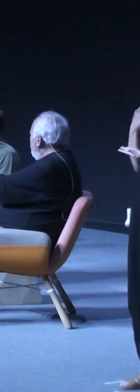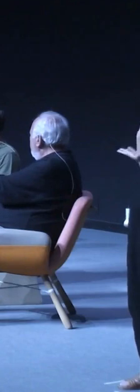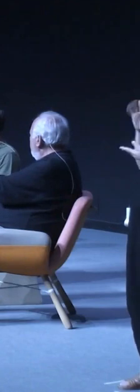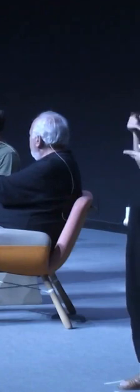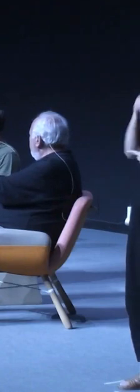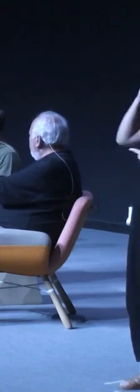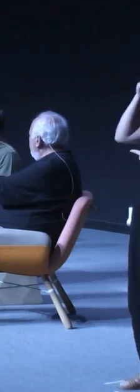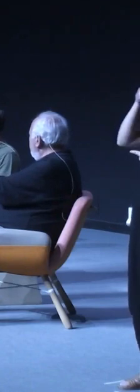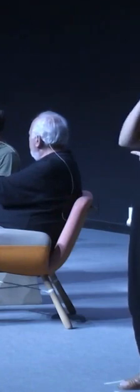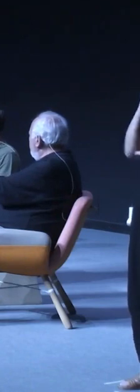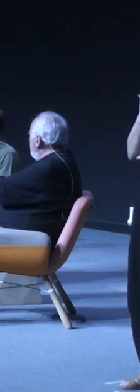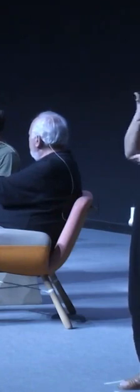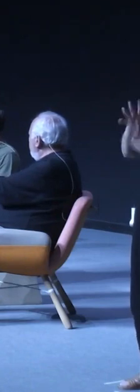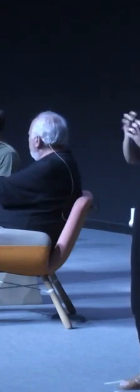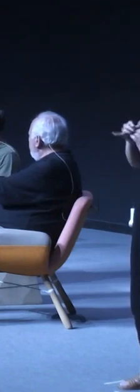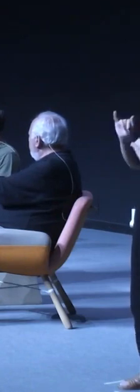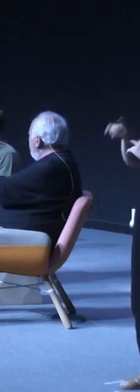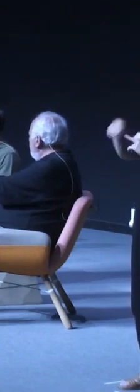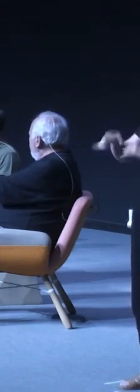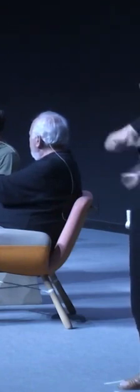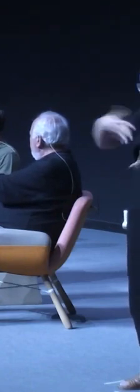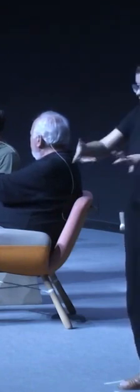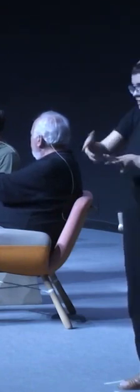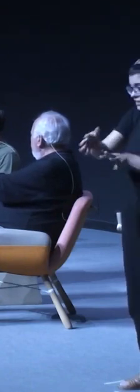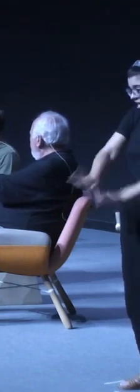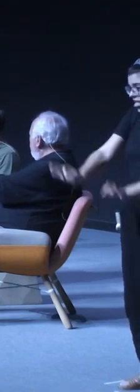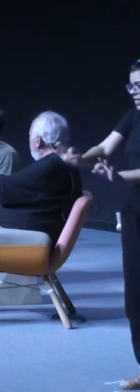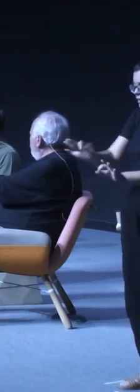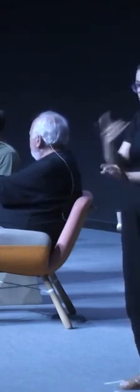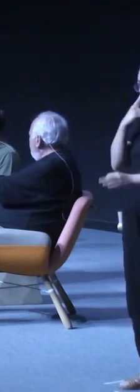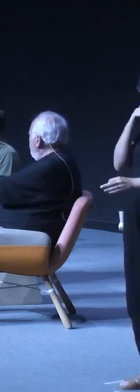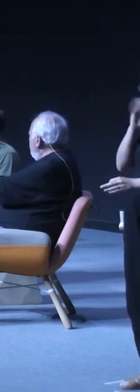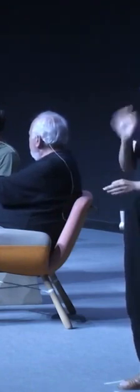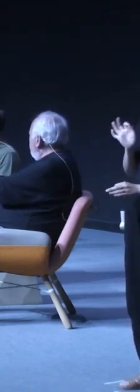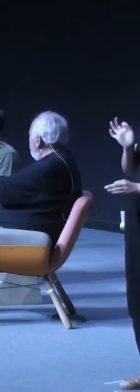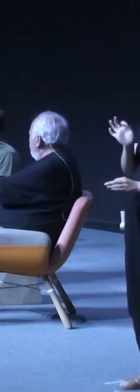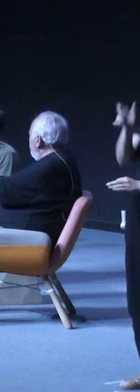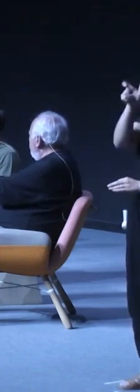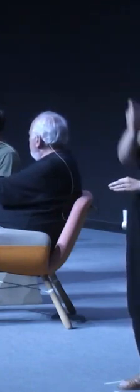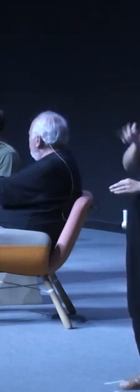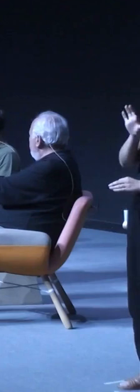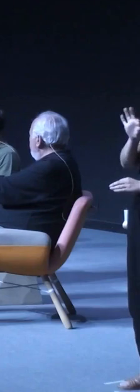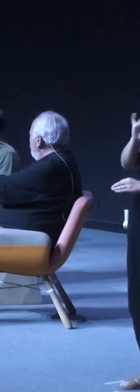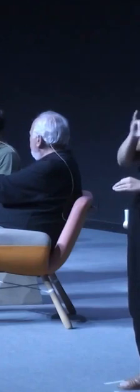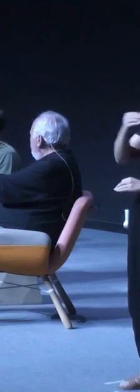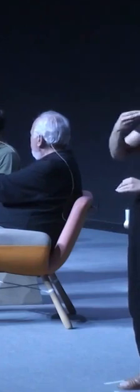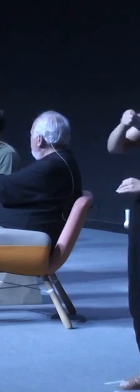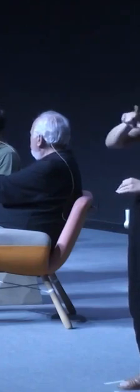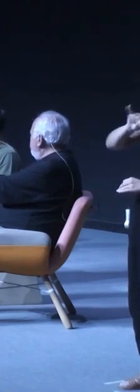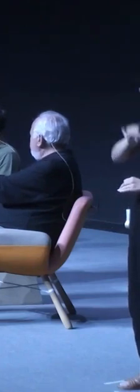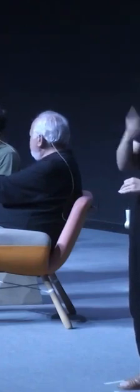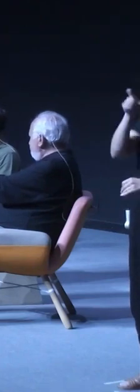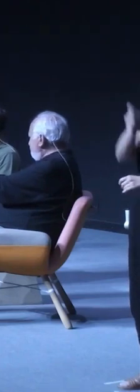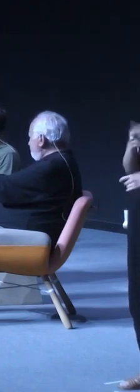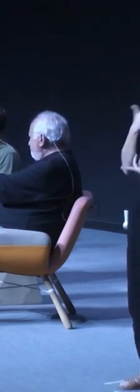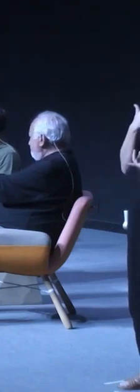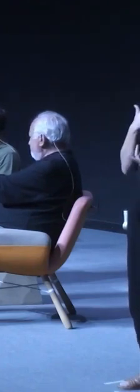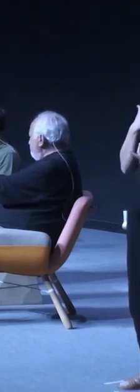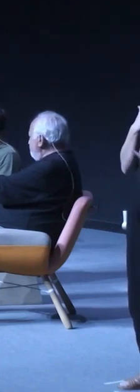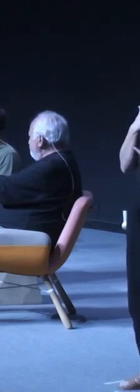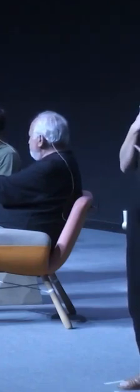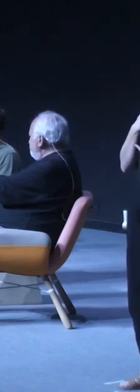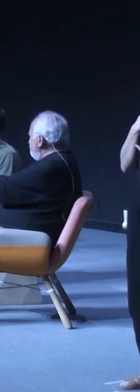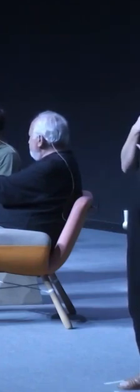mucha conciencia, aparte de ser una gran directora de cine, como se está viendo. Bueno, brutal, además, está cosechando muchos